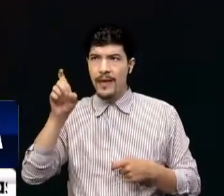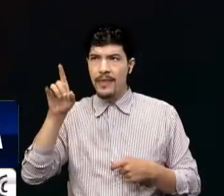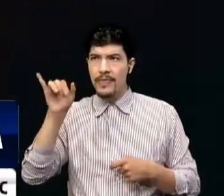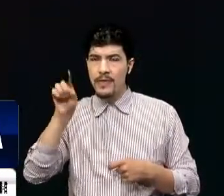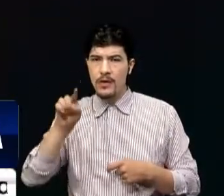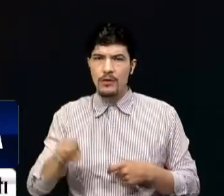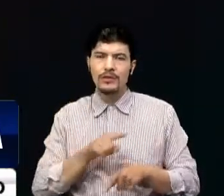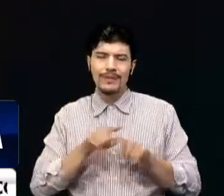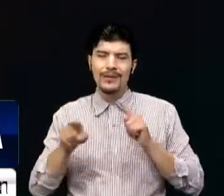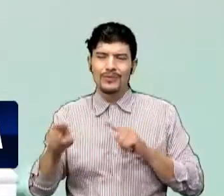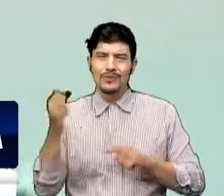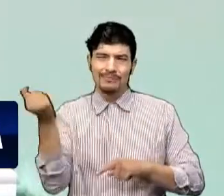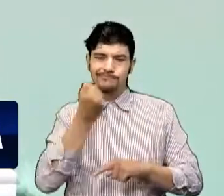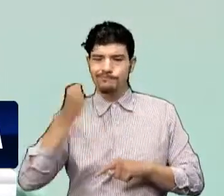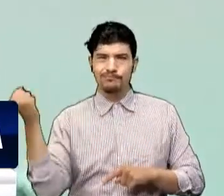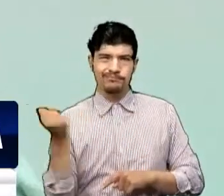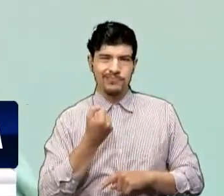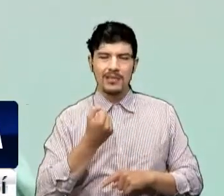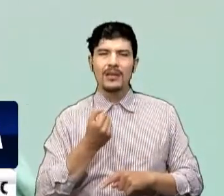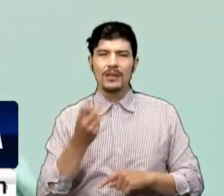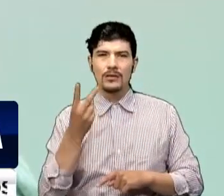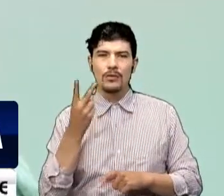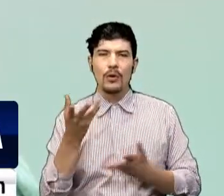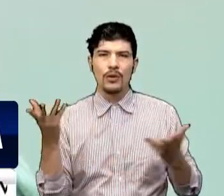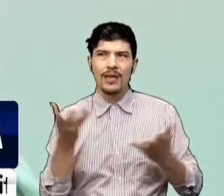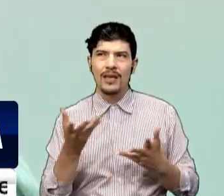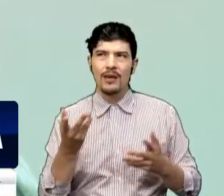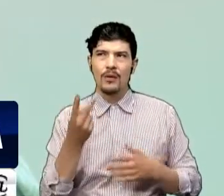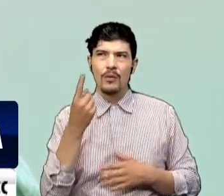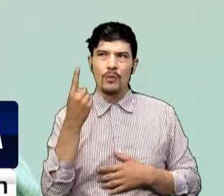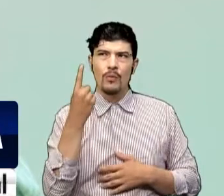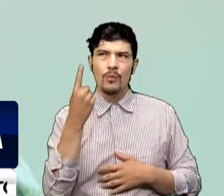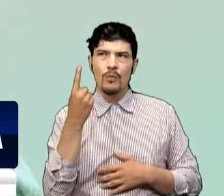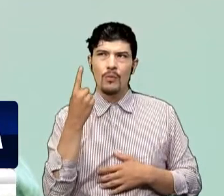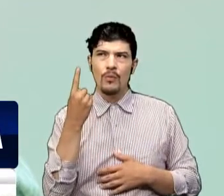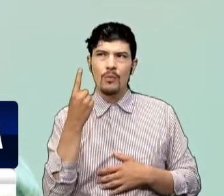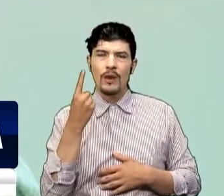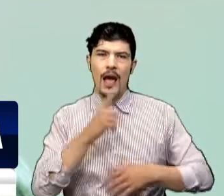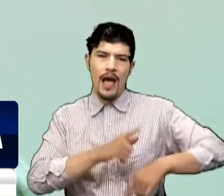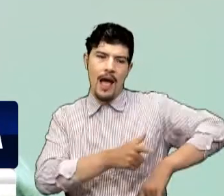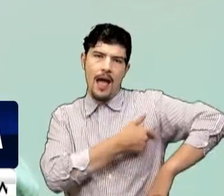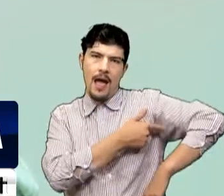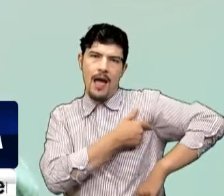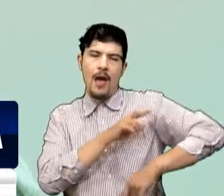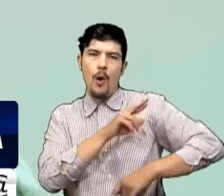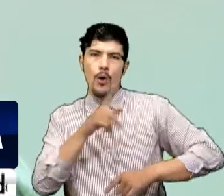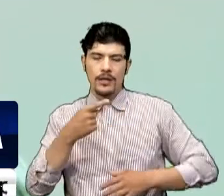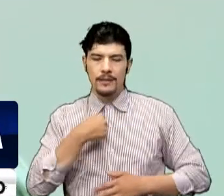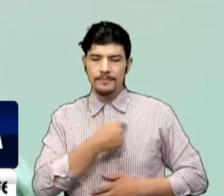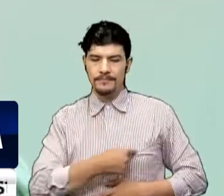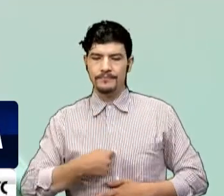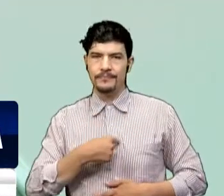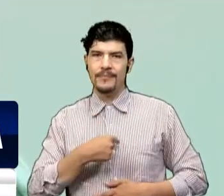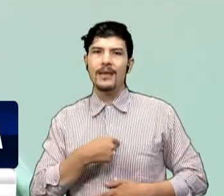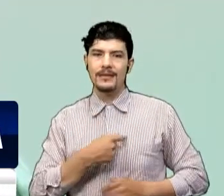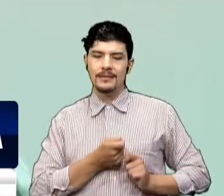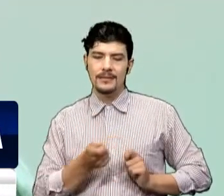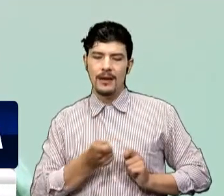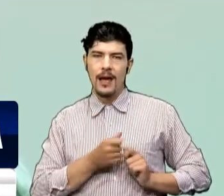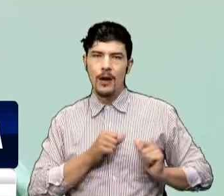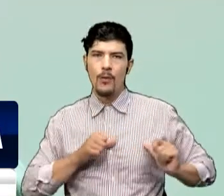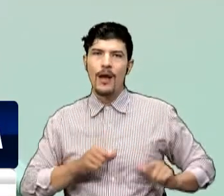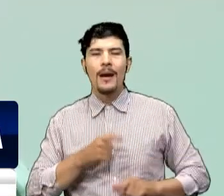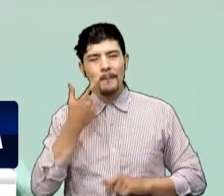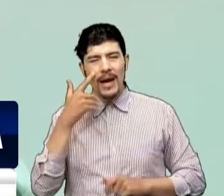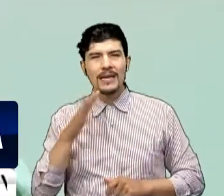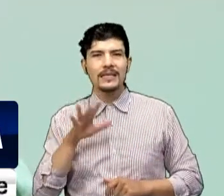heridas murió. Con dos heridas, una en la región de la axila y otra en el pecho a nivel del corazón, en el cual se